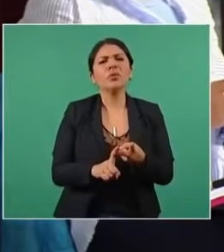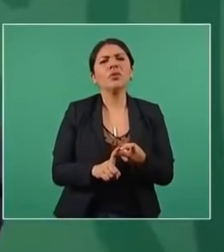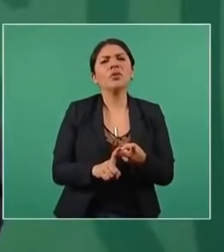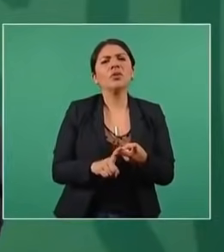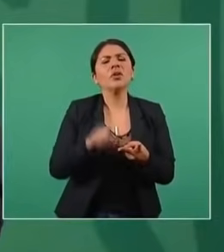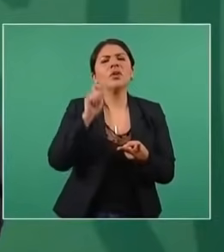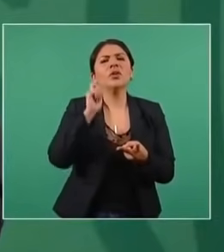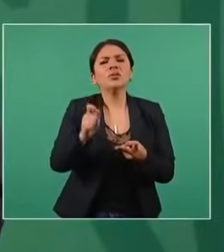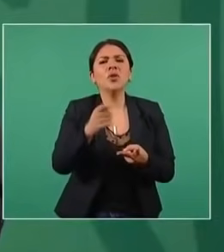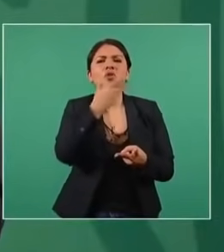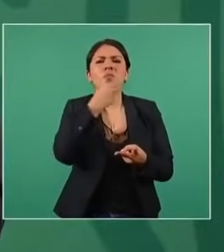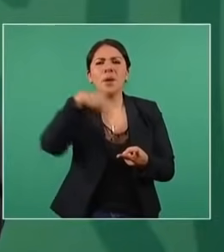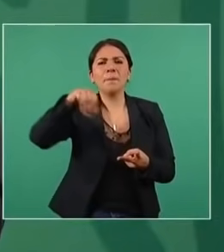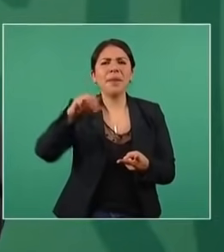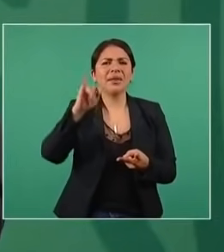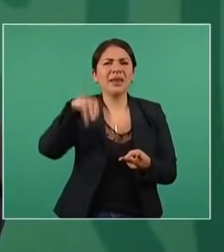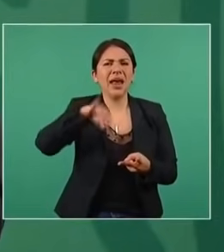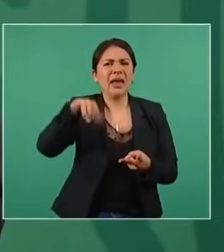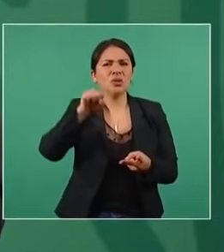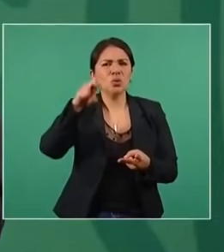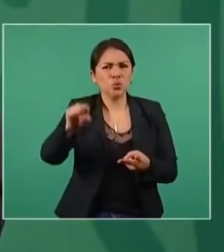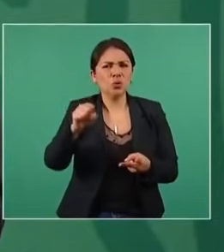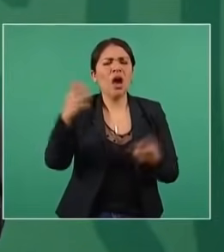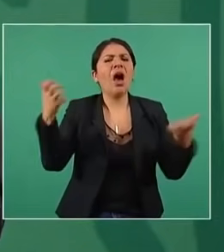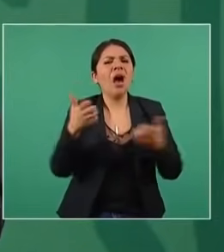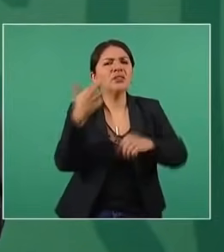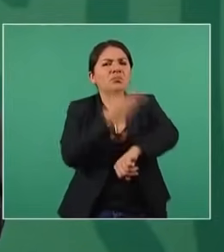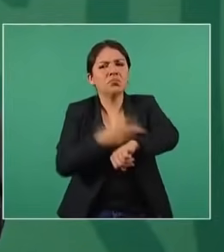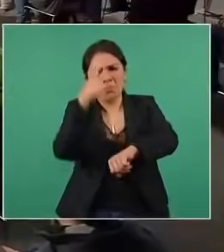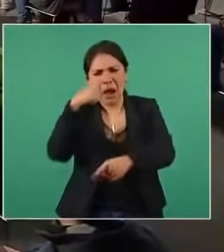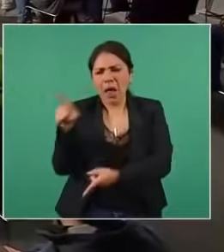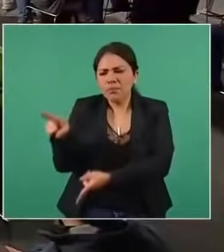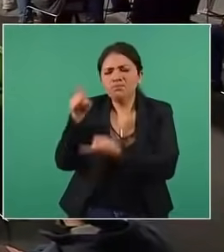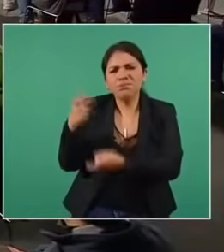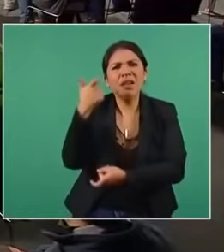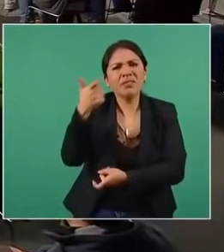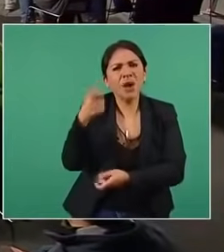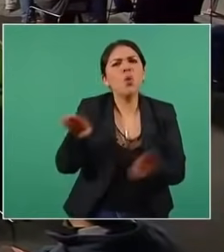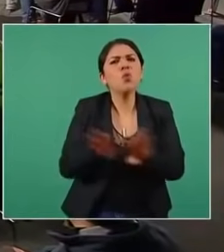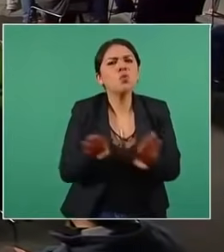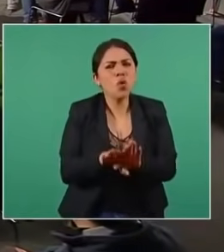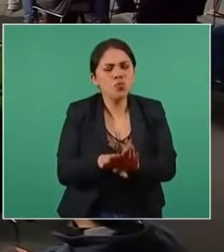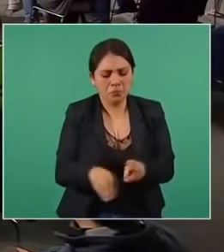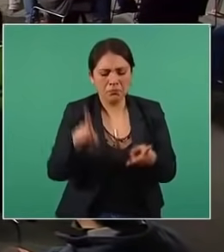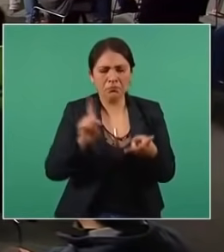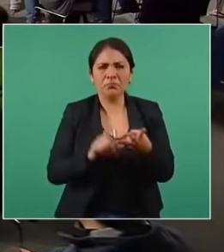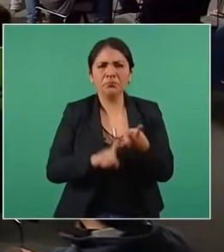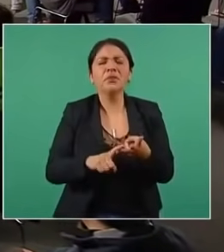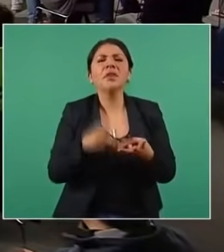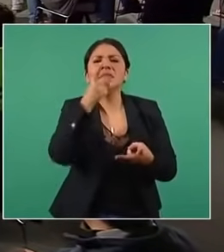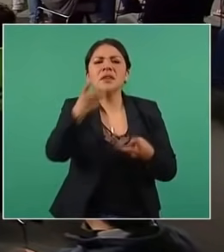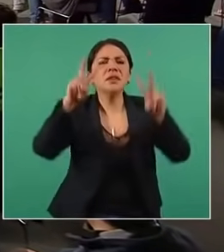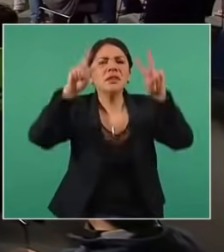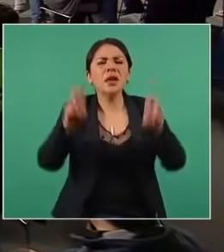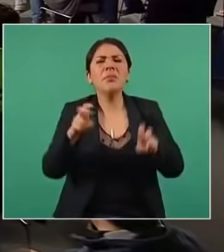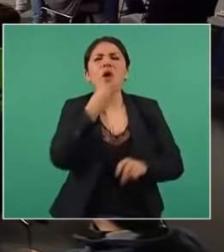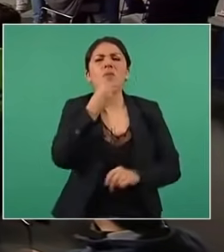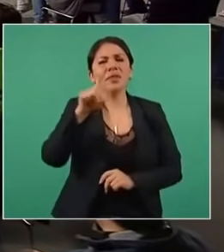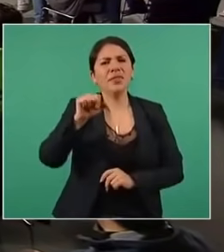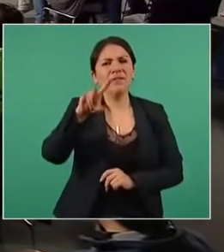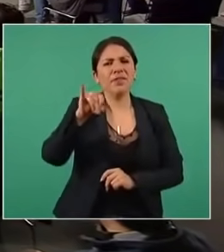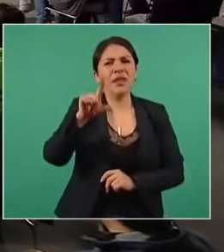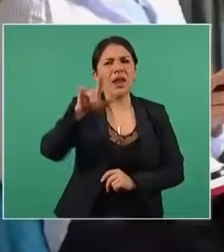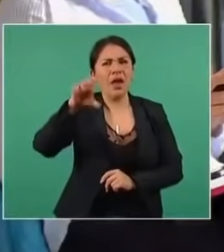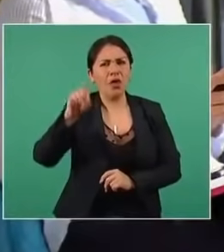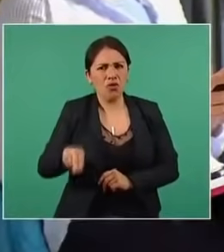entonces Martín Jesús en la recaudación de fondos. Y tercero, si ha hablado acerca de este tema con David León, el